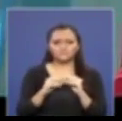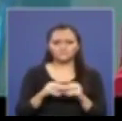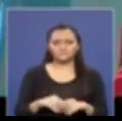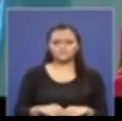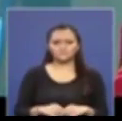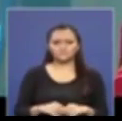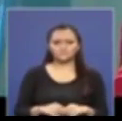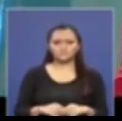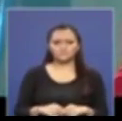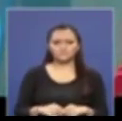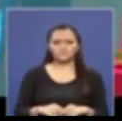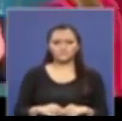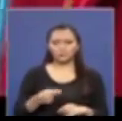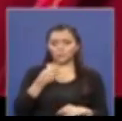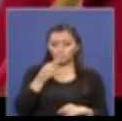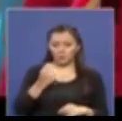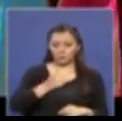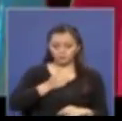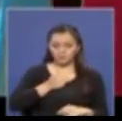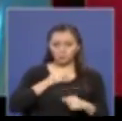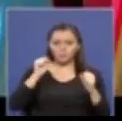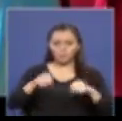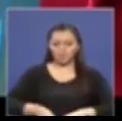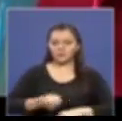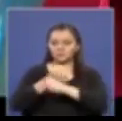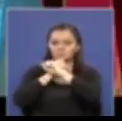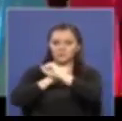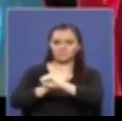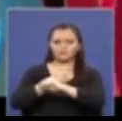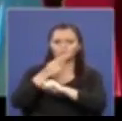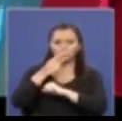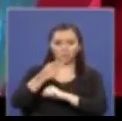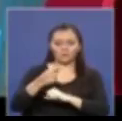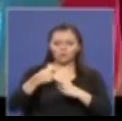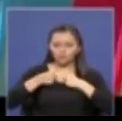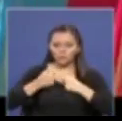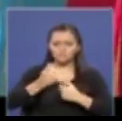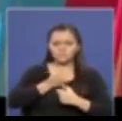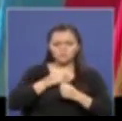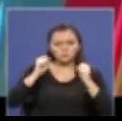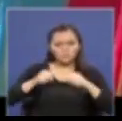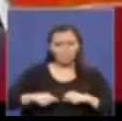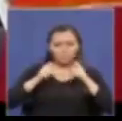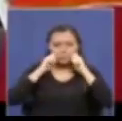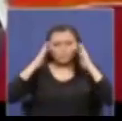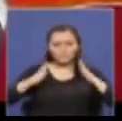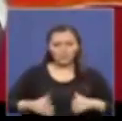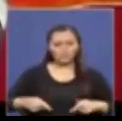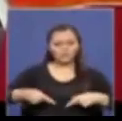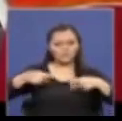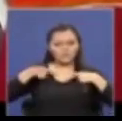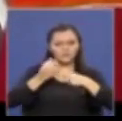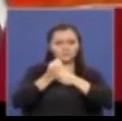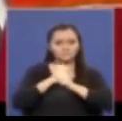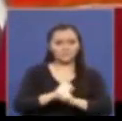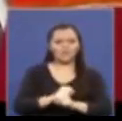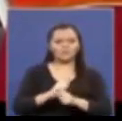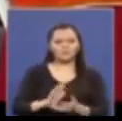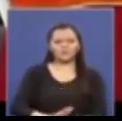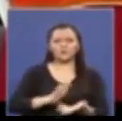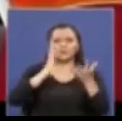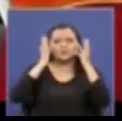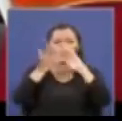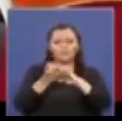Solo el pueblo salva al pueblo. Solo los pueblos salvaremos la humanidad y salvaremos la vida en este planeta. Cambiar